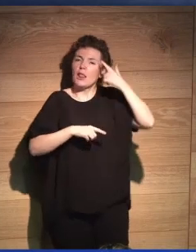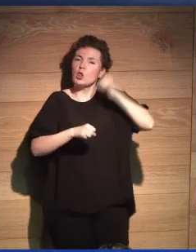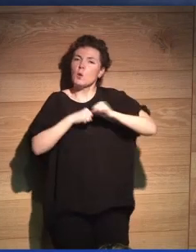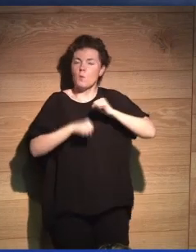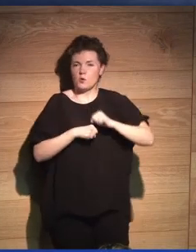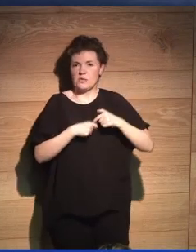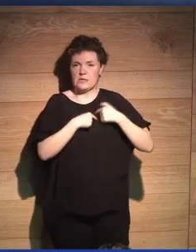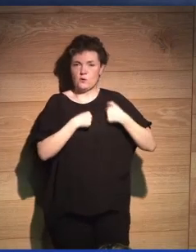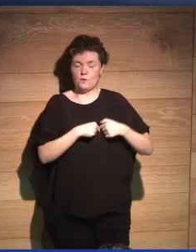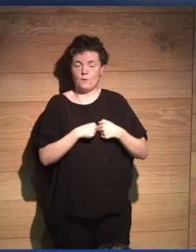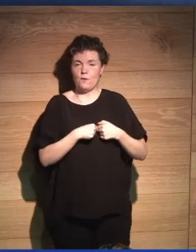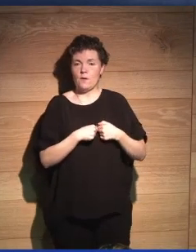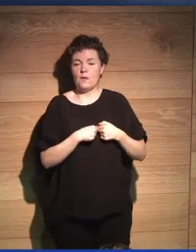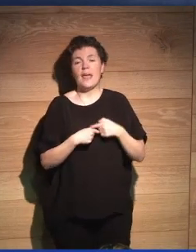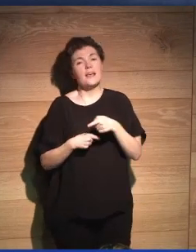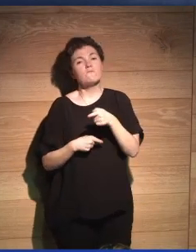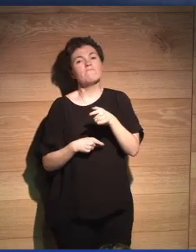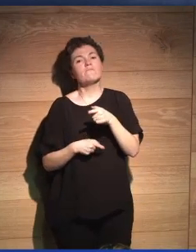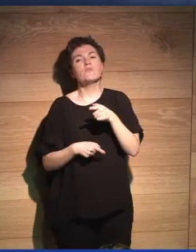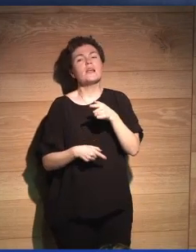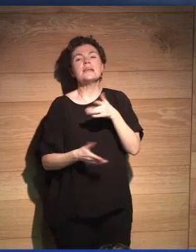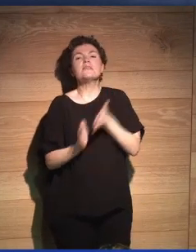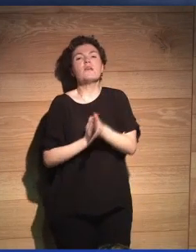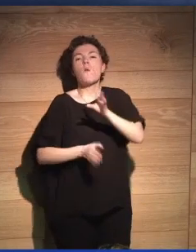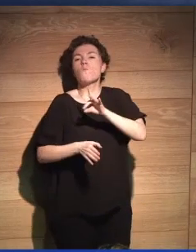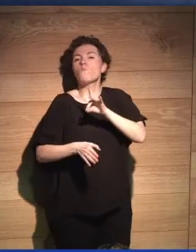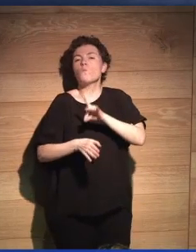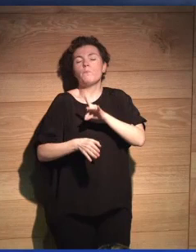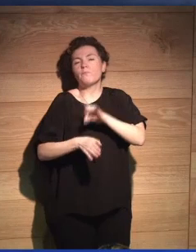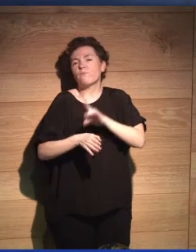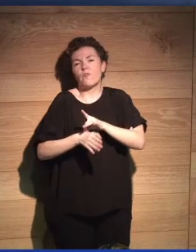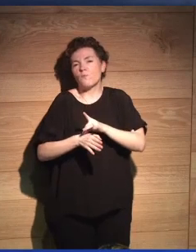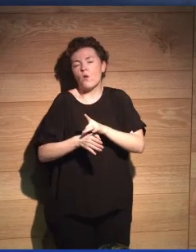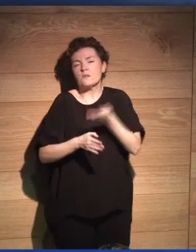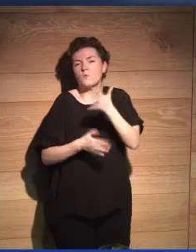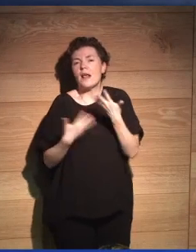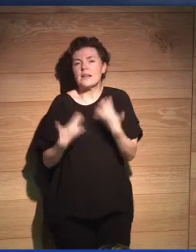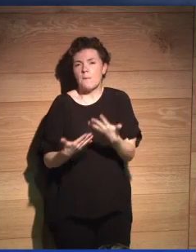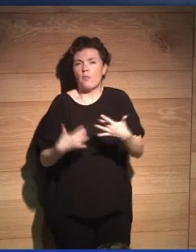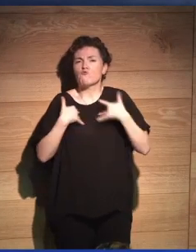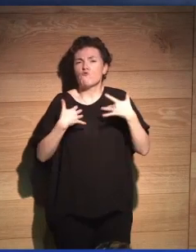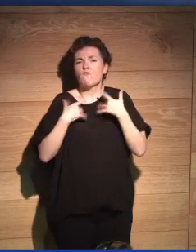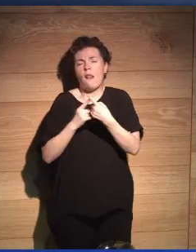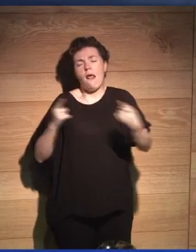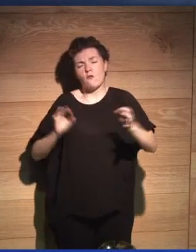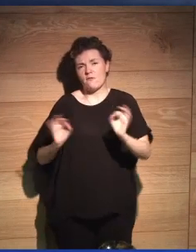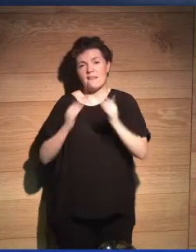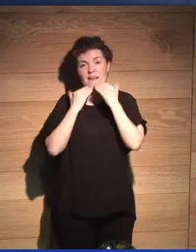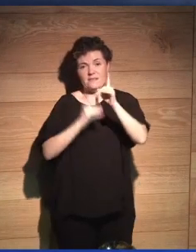es un fin rápido, gracias a Dios, y no de sufrir prolongado.